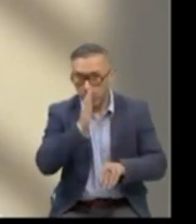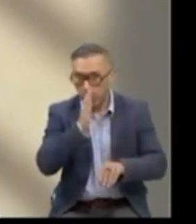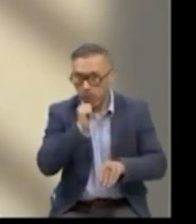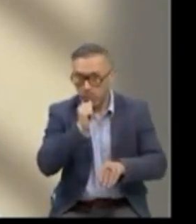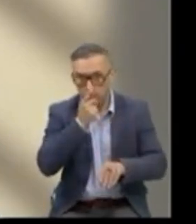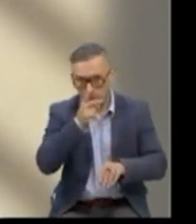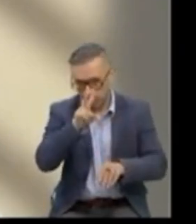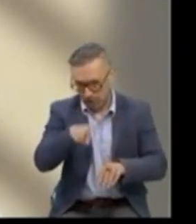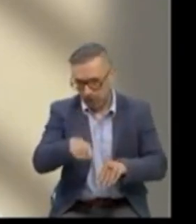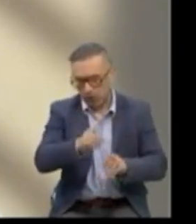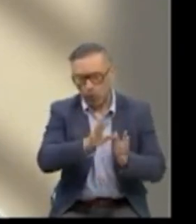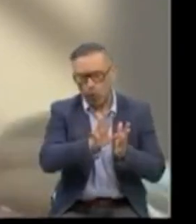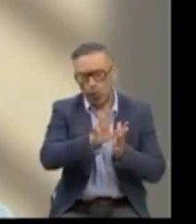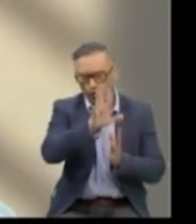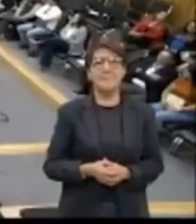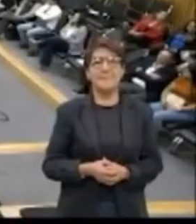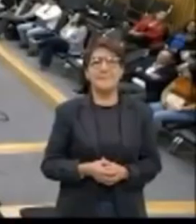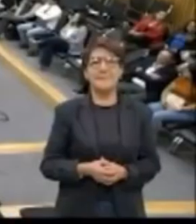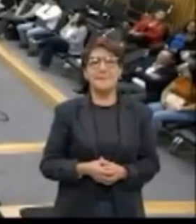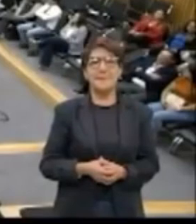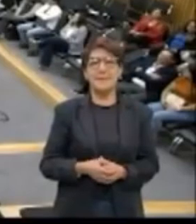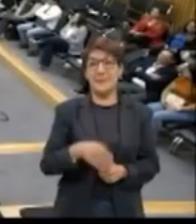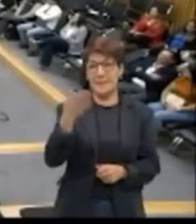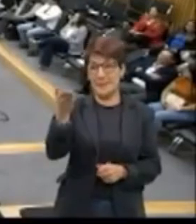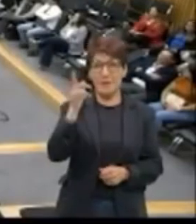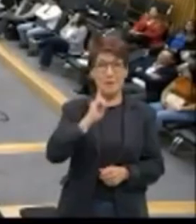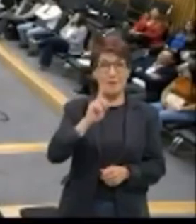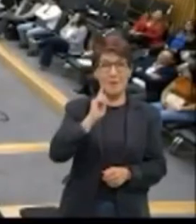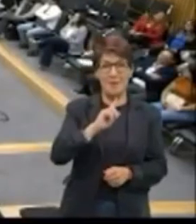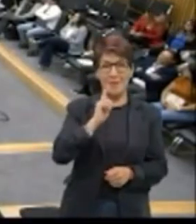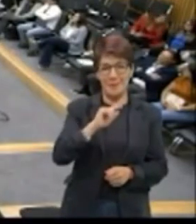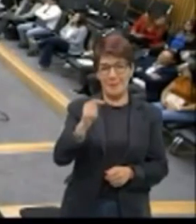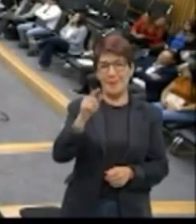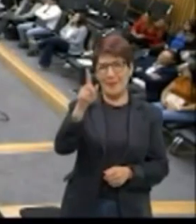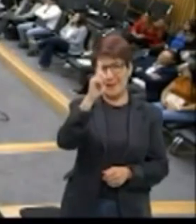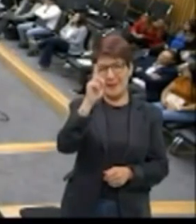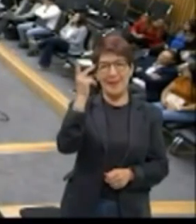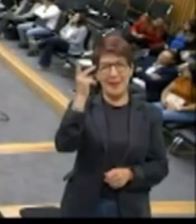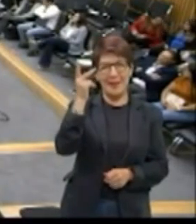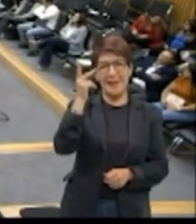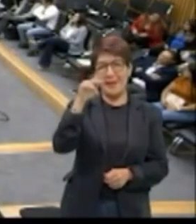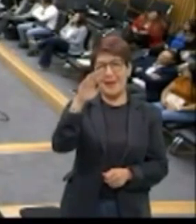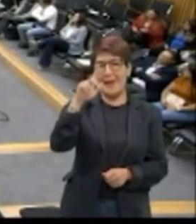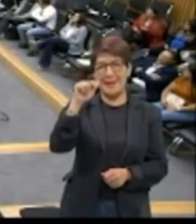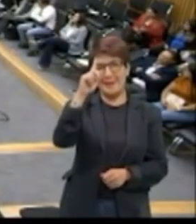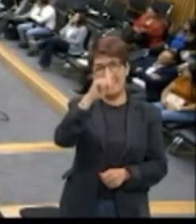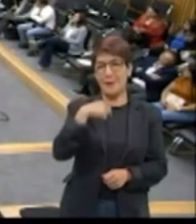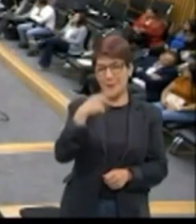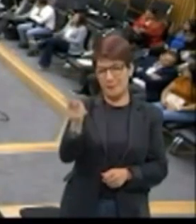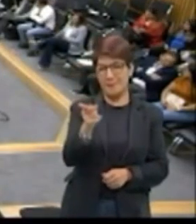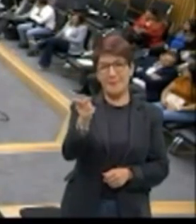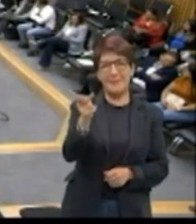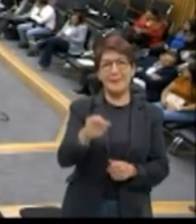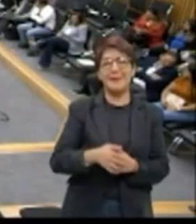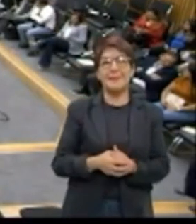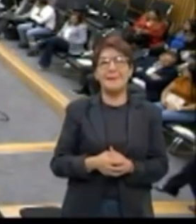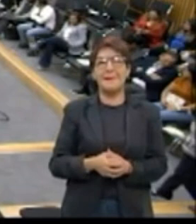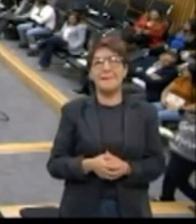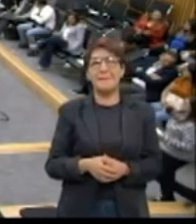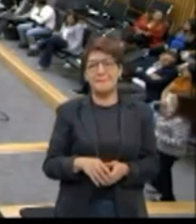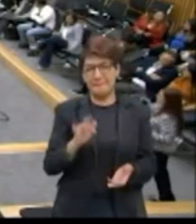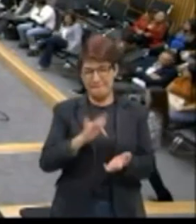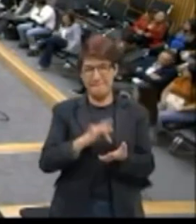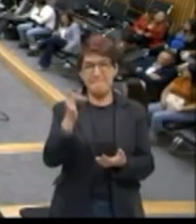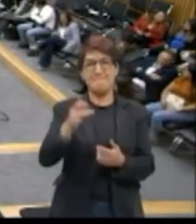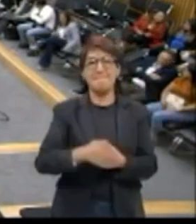ese instituto, tienes que tratar a tus pares como lo son, tus pares. Tú puedes ser el presidente o la presidenta, pero